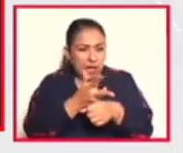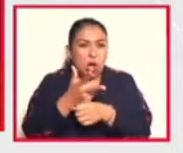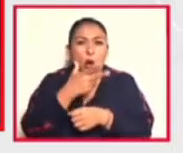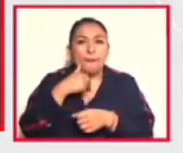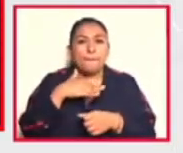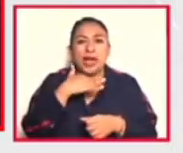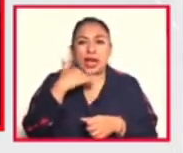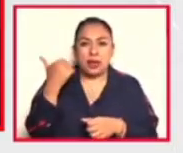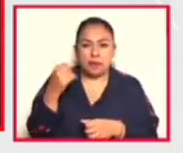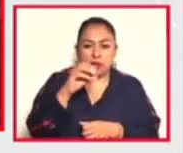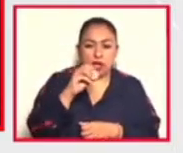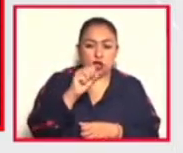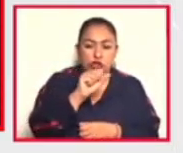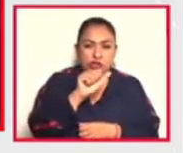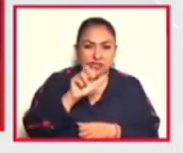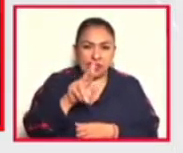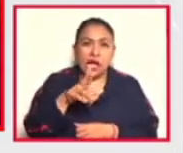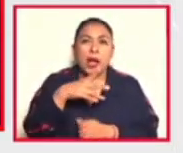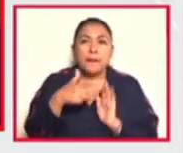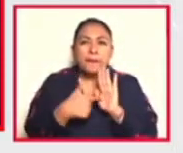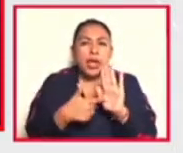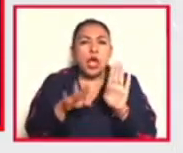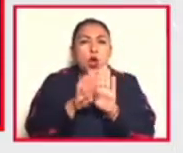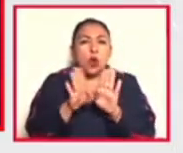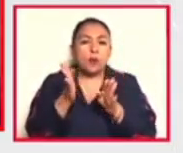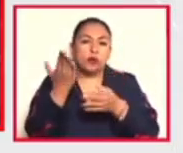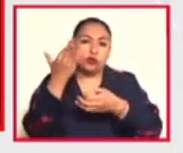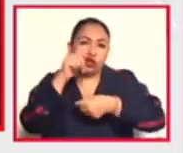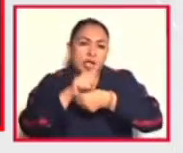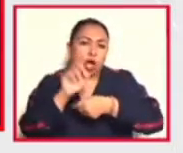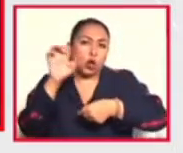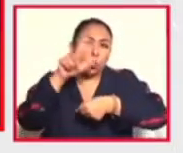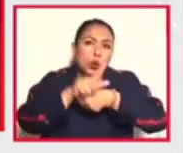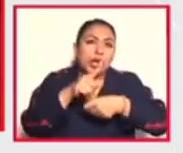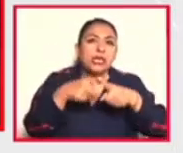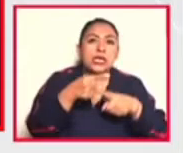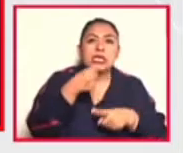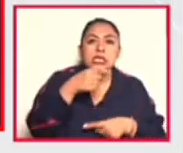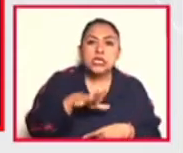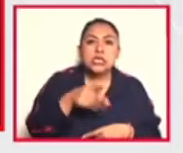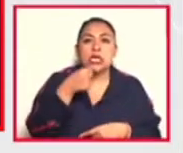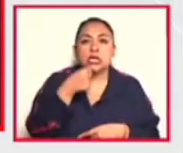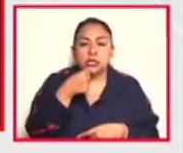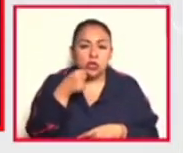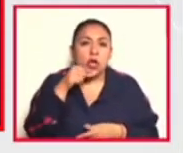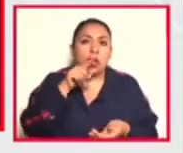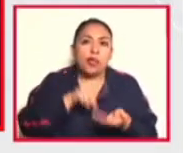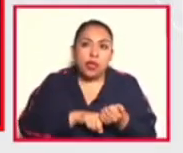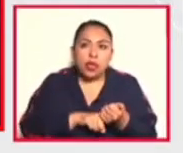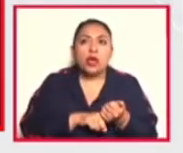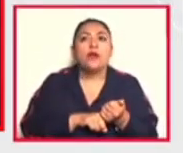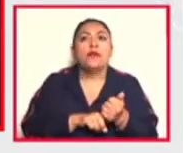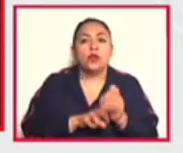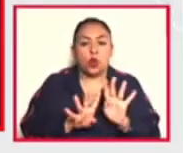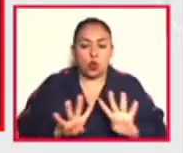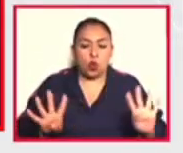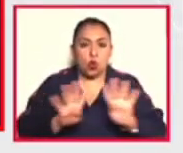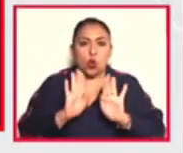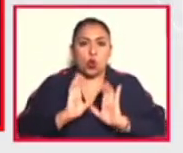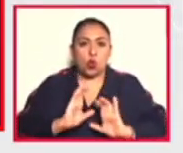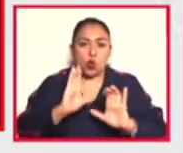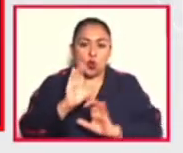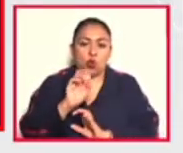Mermer, retrata el acontecer sociocultural de niñas y niños que forman parte del coro y ensamble comunitario binacional